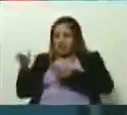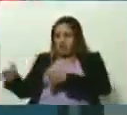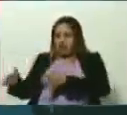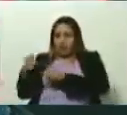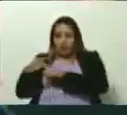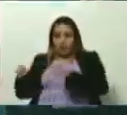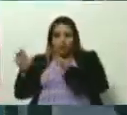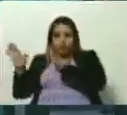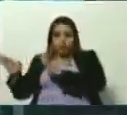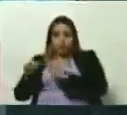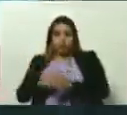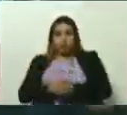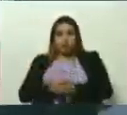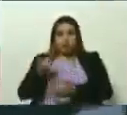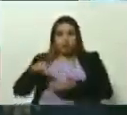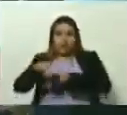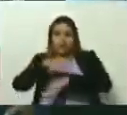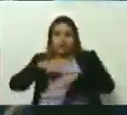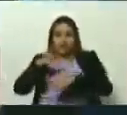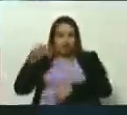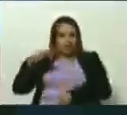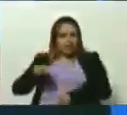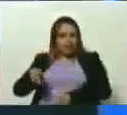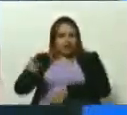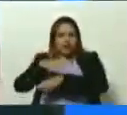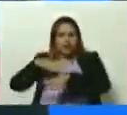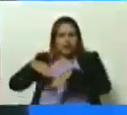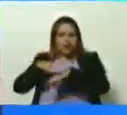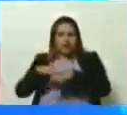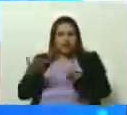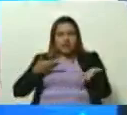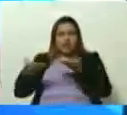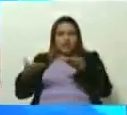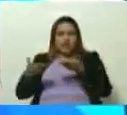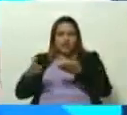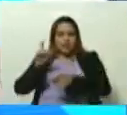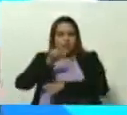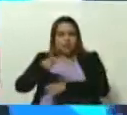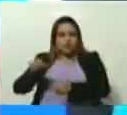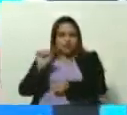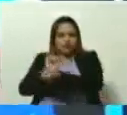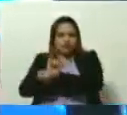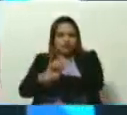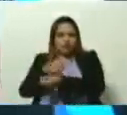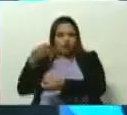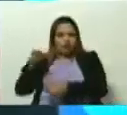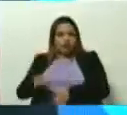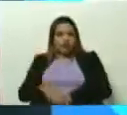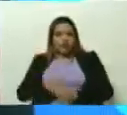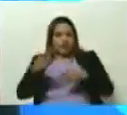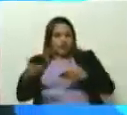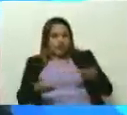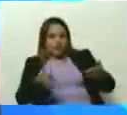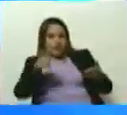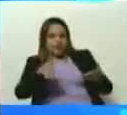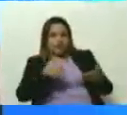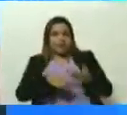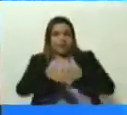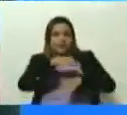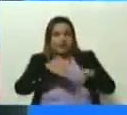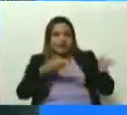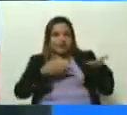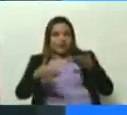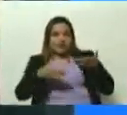siguiente stand, aquí tenemos a la ministra. ¿Cómo está, ministra? La ministra del Servicio Penitenciario. ¿Cómo está? Bienvenido aquí desde el Ministerio del Servicio